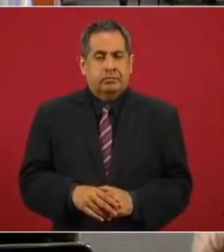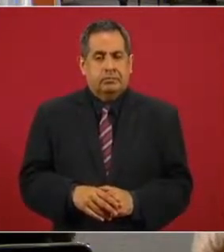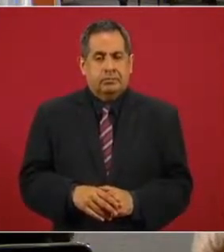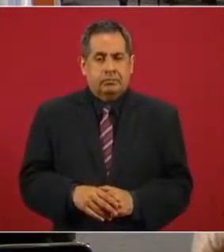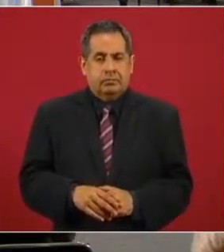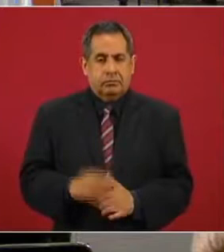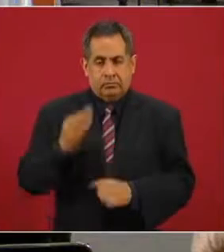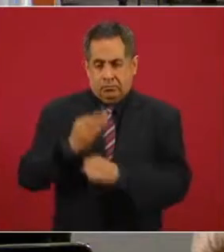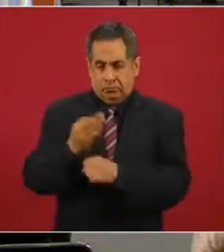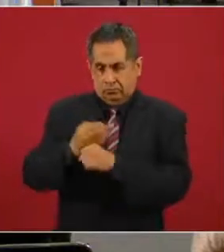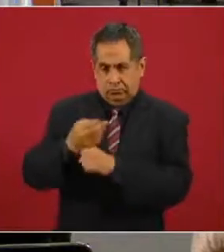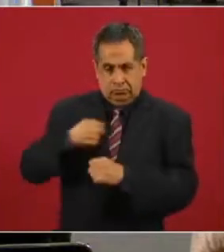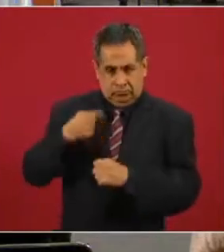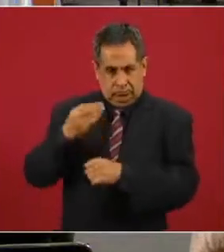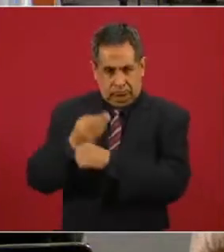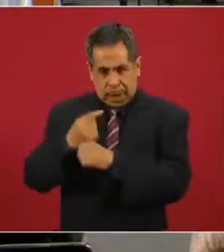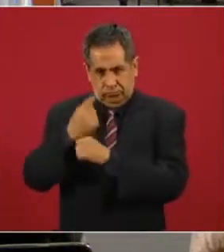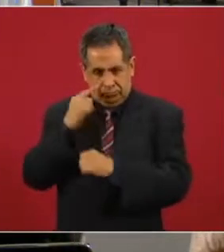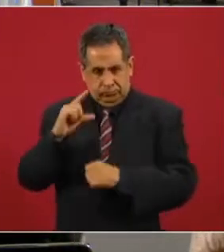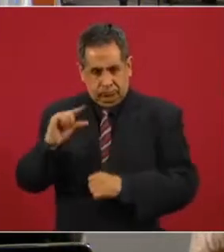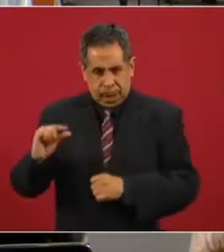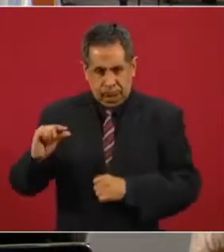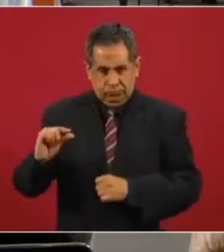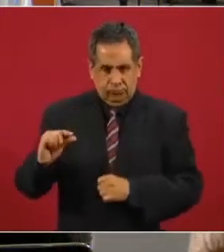Aquí estamos nosotros.